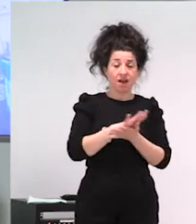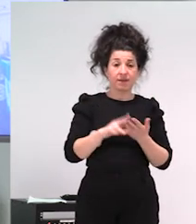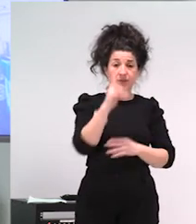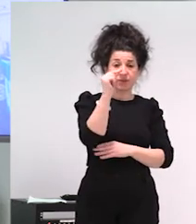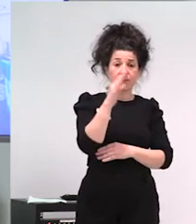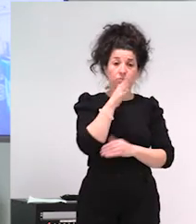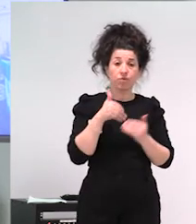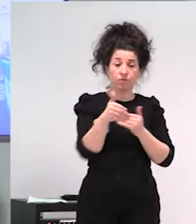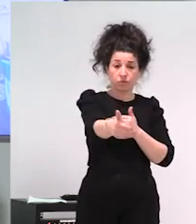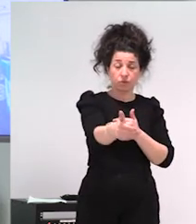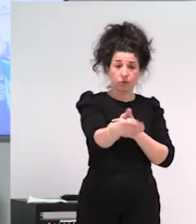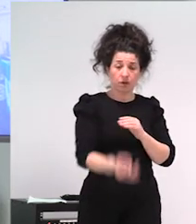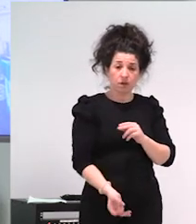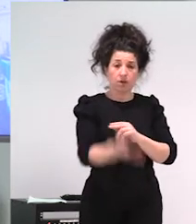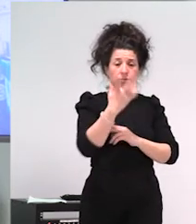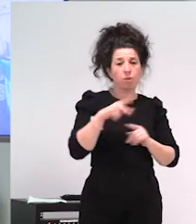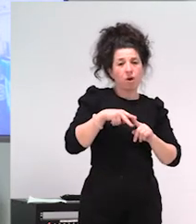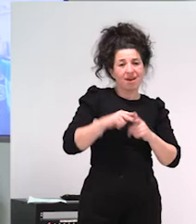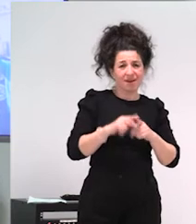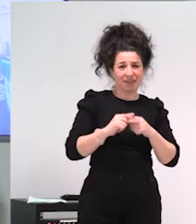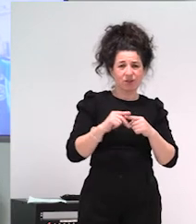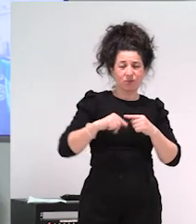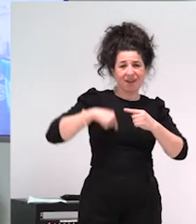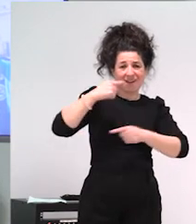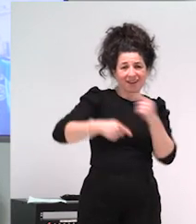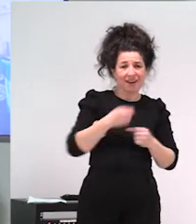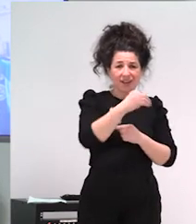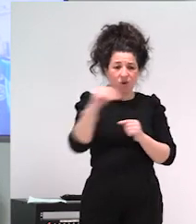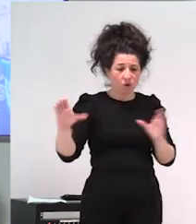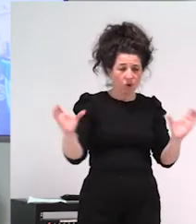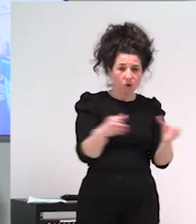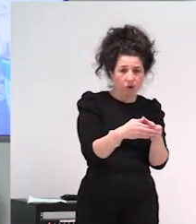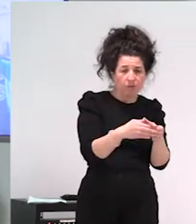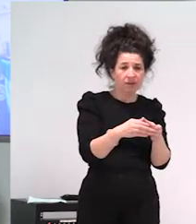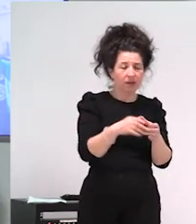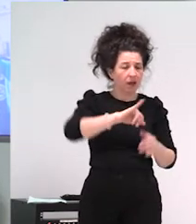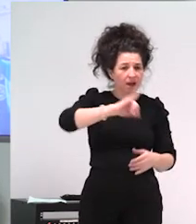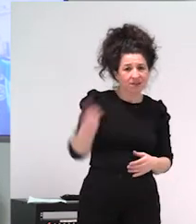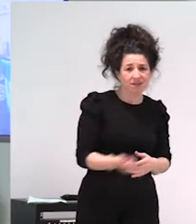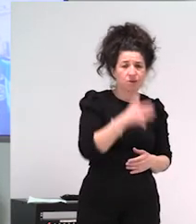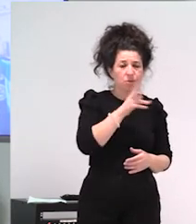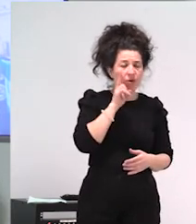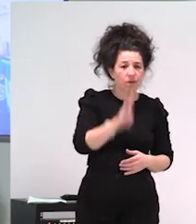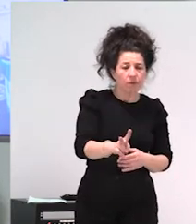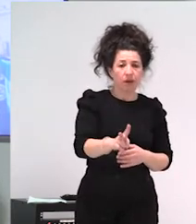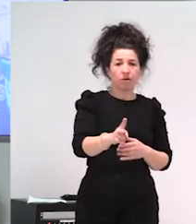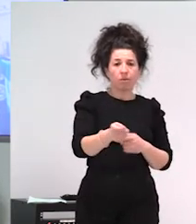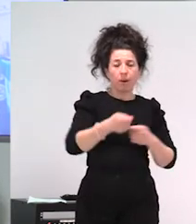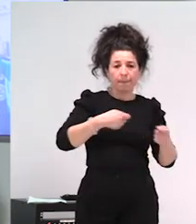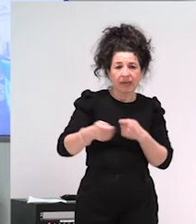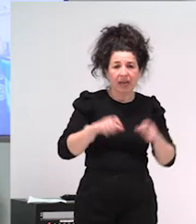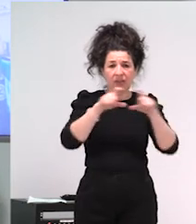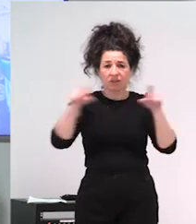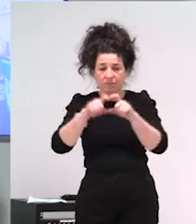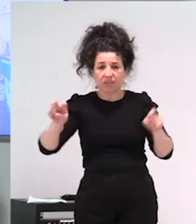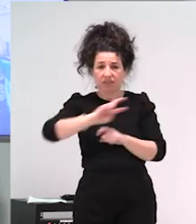como una herramienta de una generación que está cansada de ver cómo mercados, empresas y estados roban el futuro, el